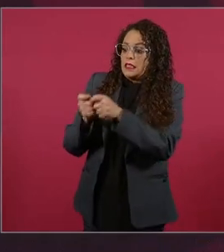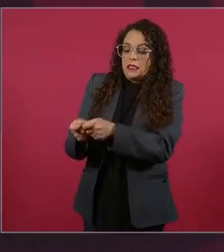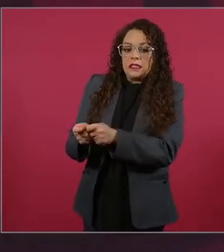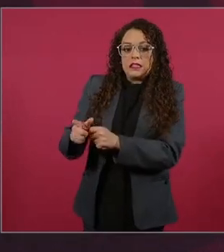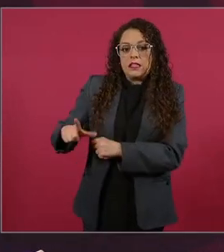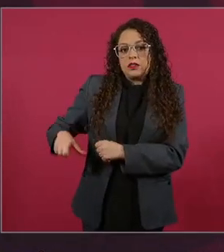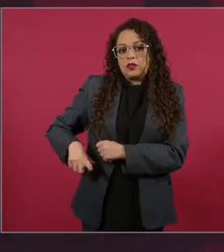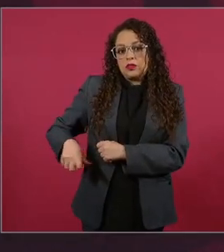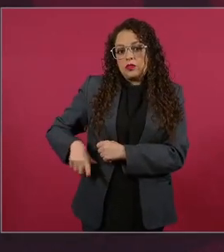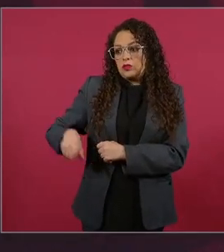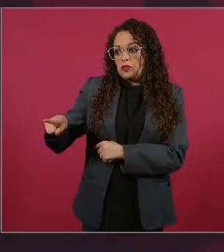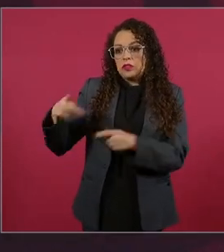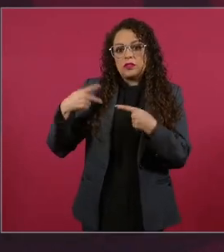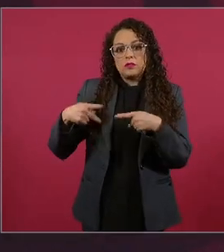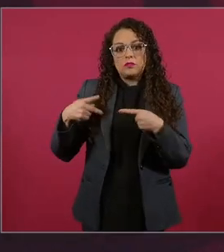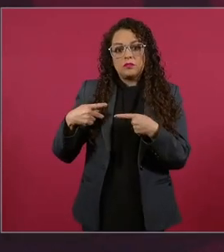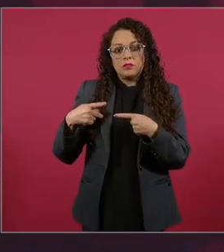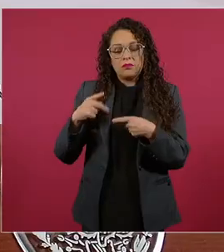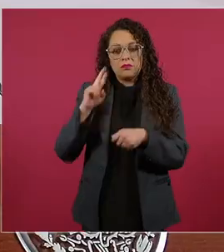no responsables,